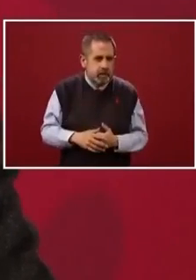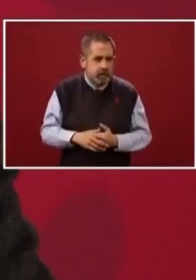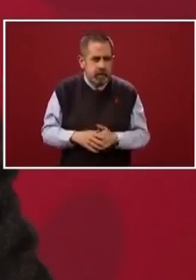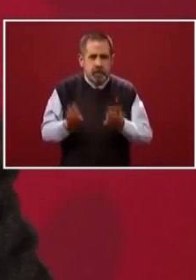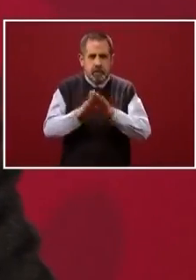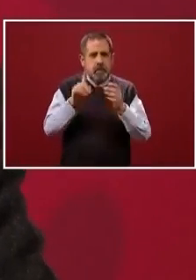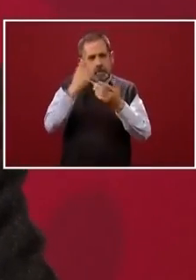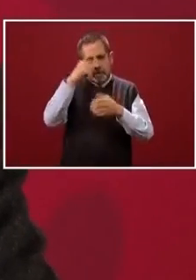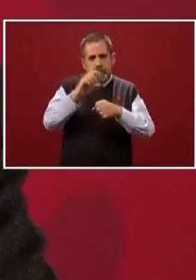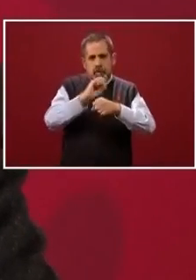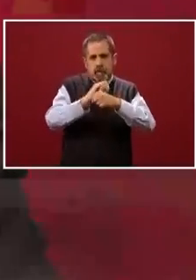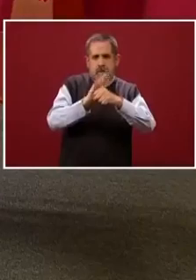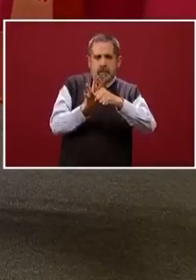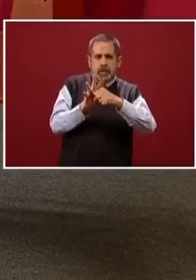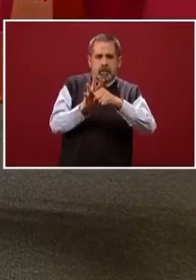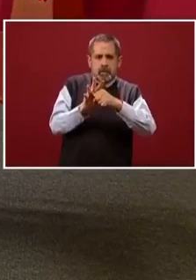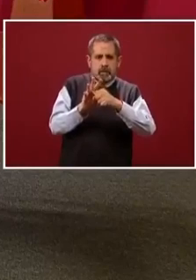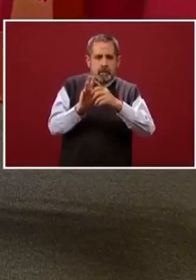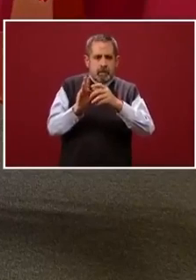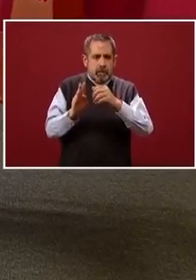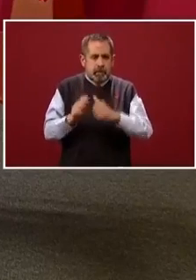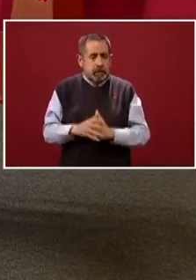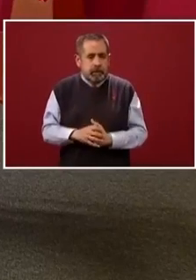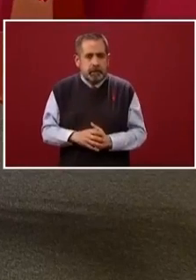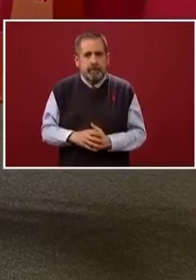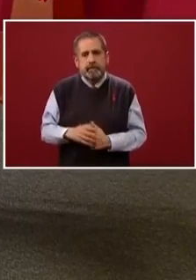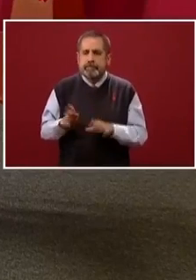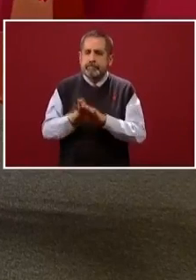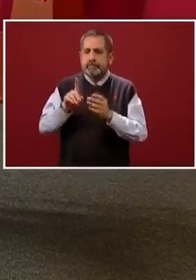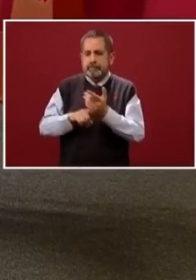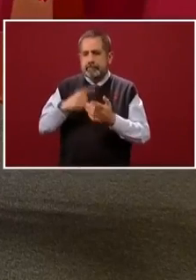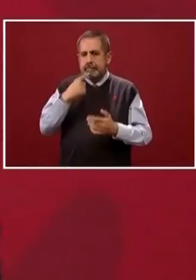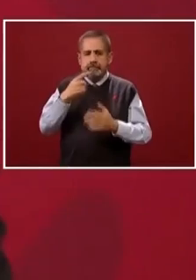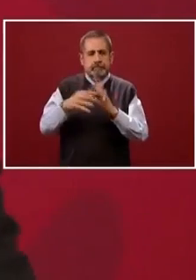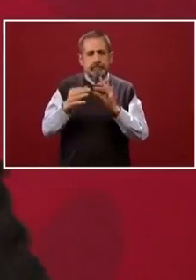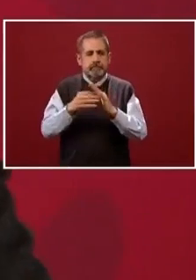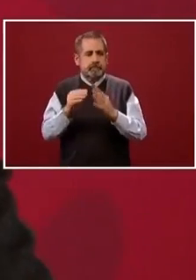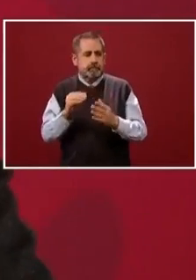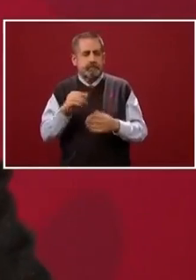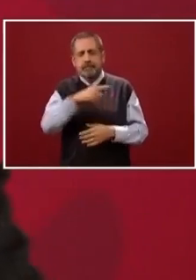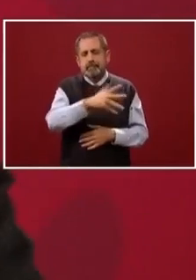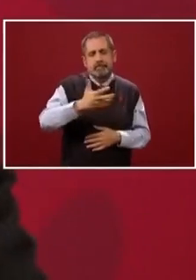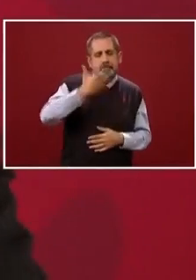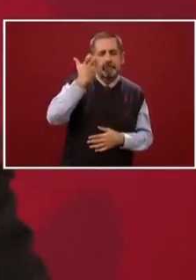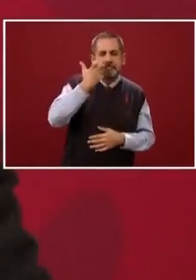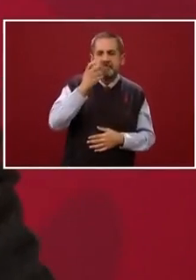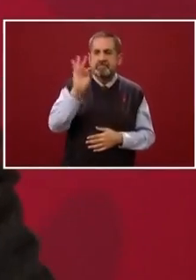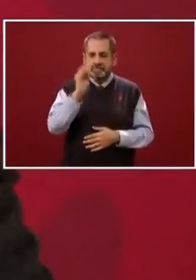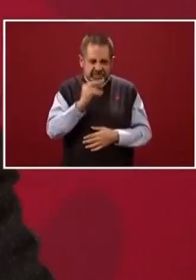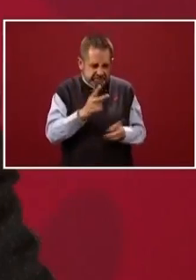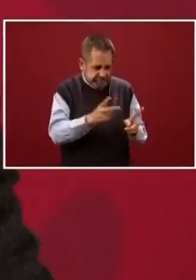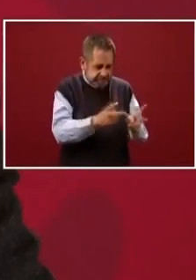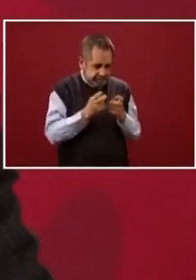del coronavirus. Por supuesto, a reserva de que alguien también esté implantando o suplantando la identidad de estos laboratorios y